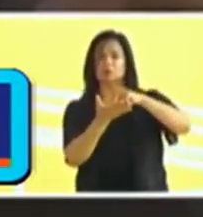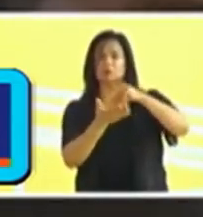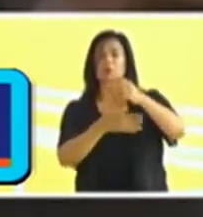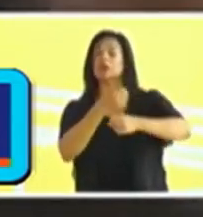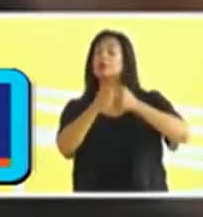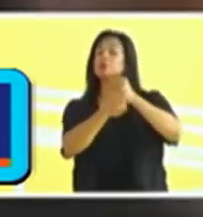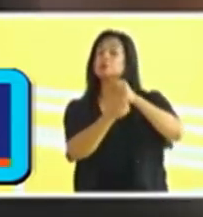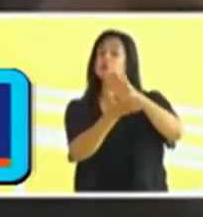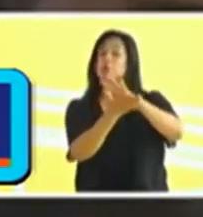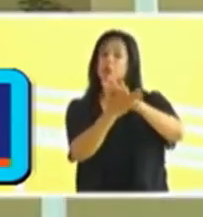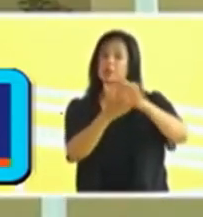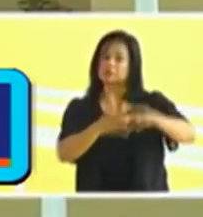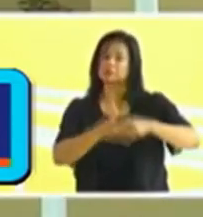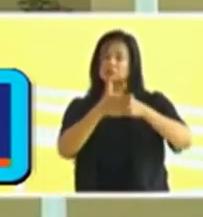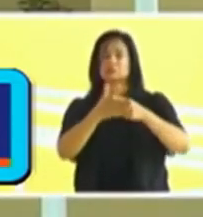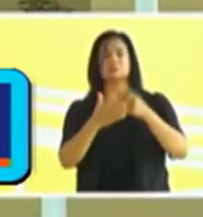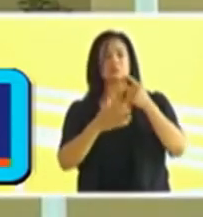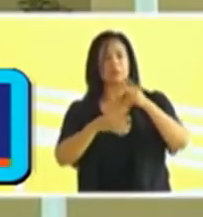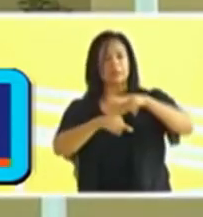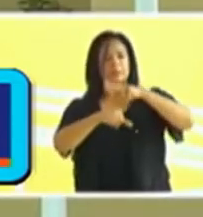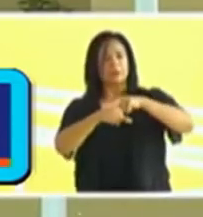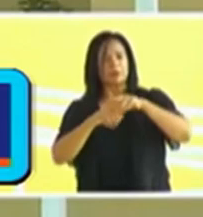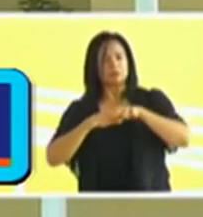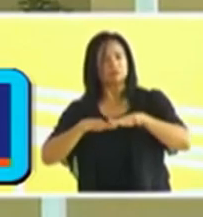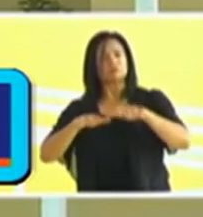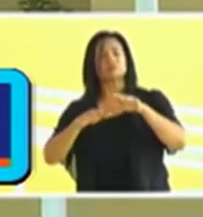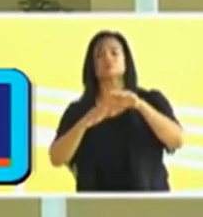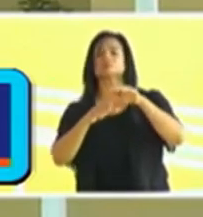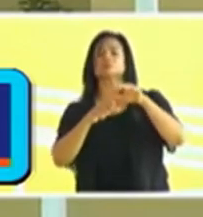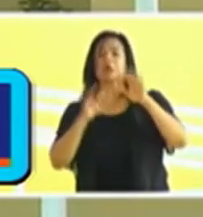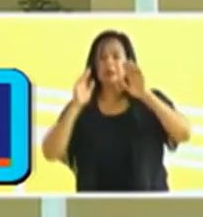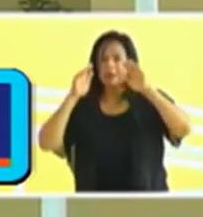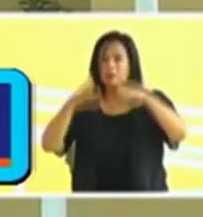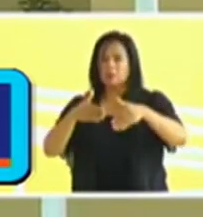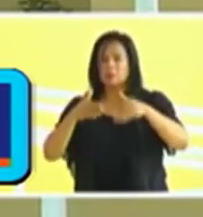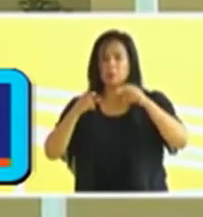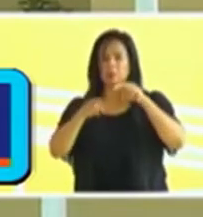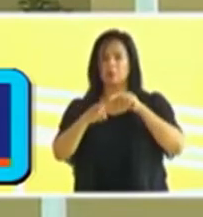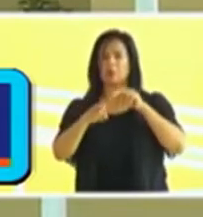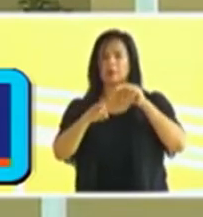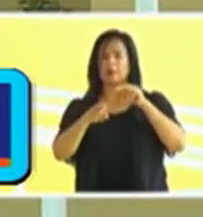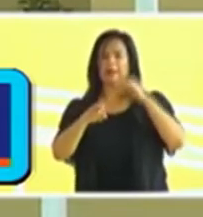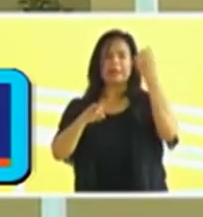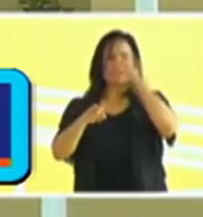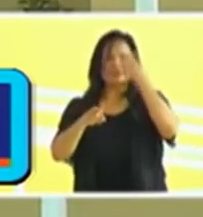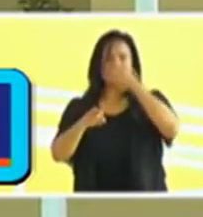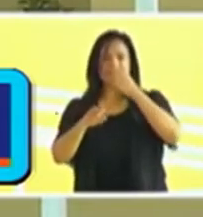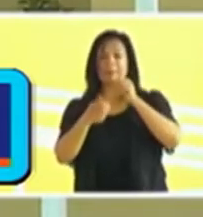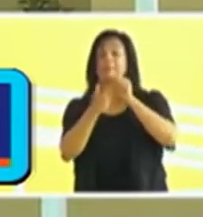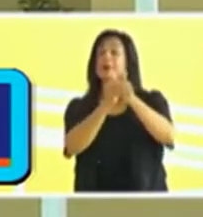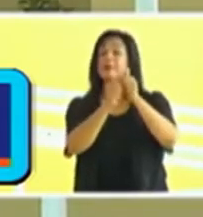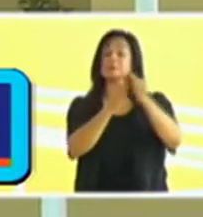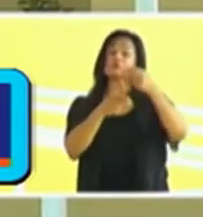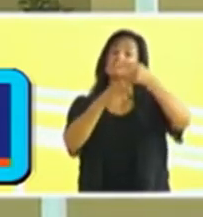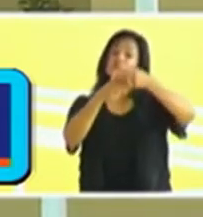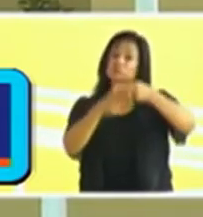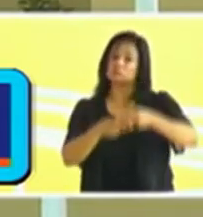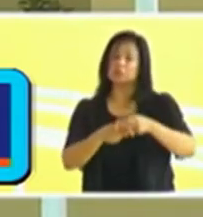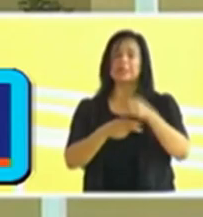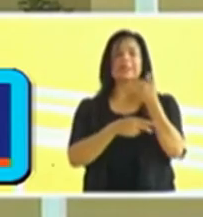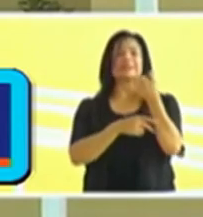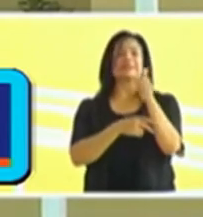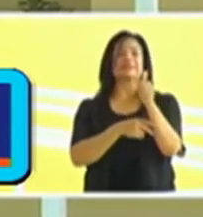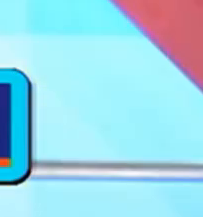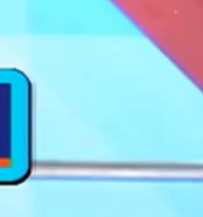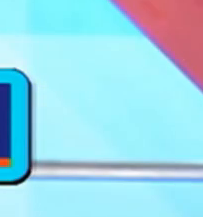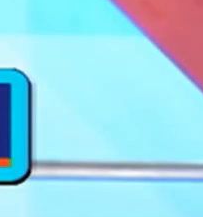cuántas familias luchan muchísimo por conseguir ese dinerito. Gracias a ustedes por estar aquí esta mañana. Tengo algunos detalles sobre un comunicador